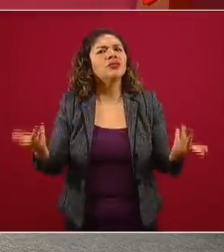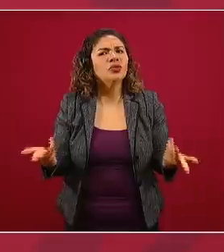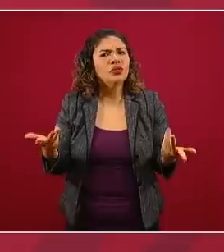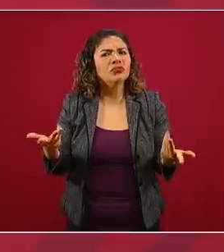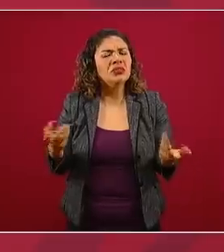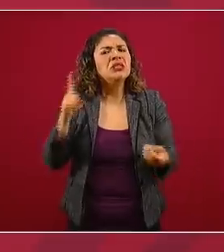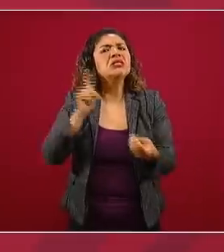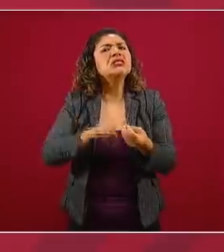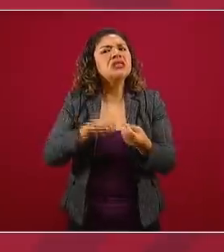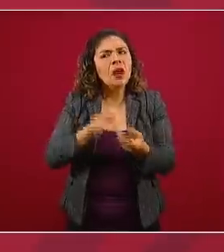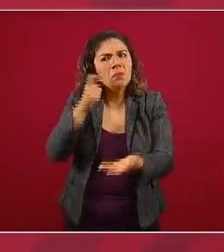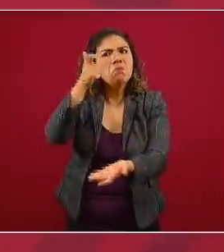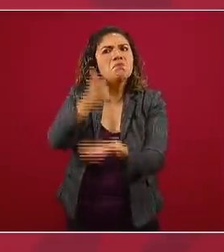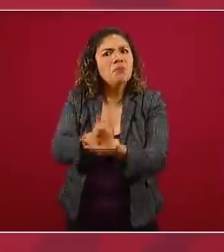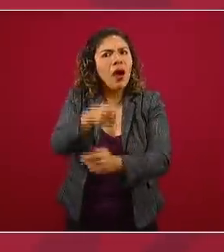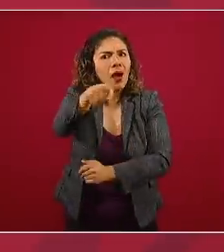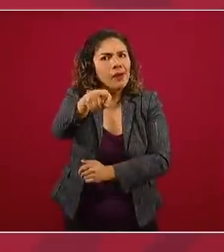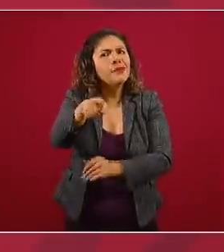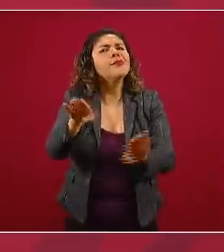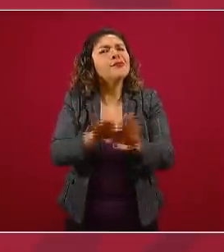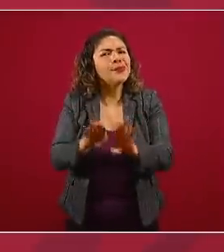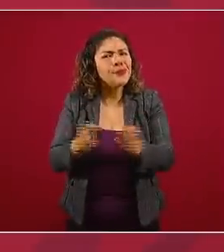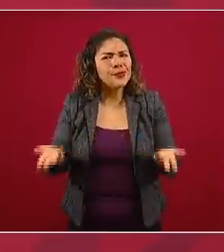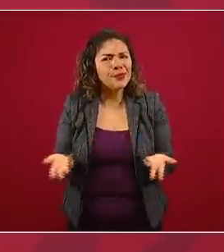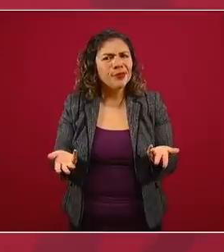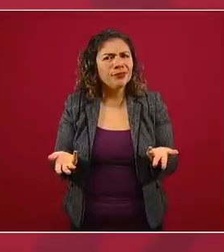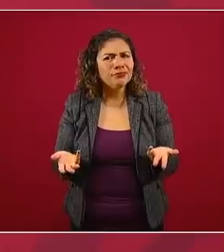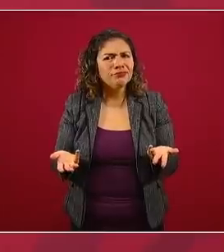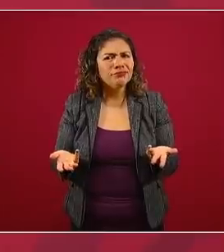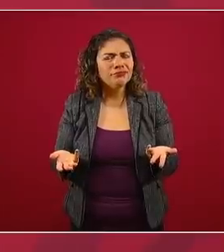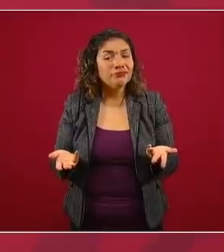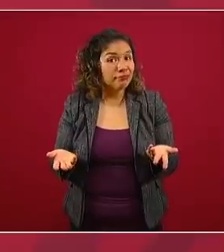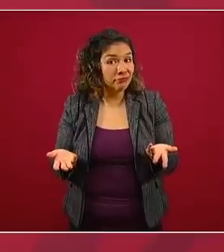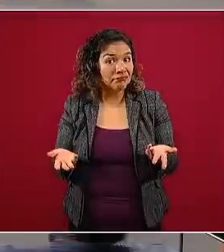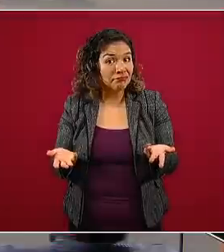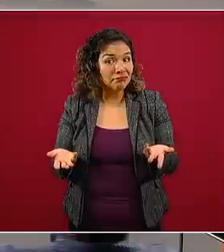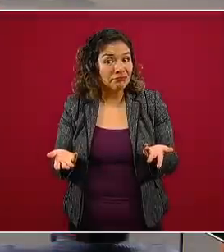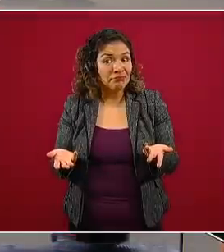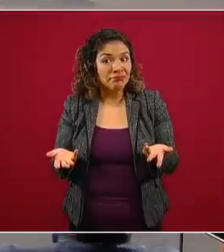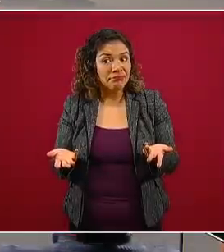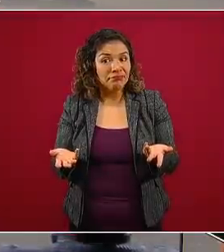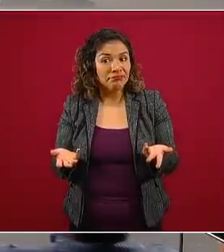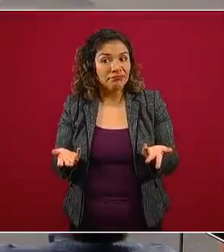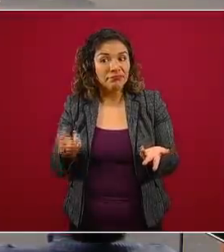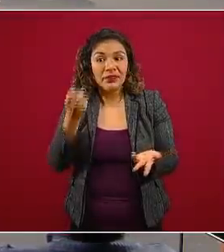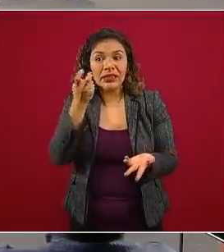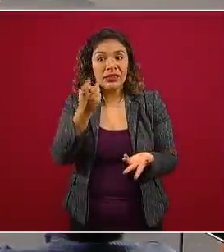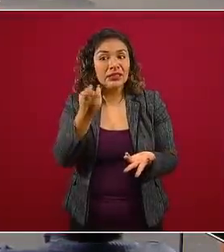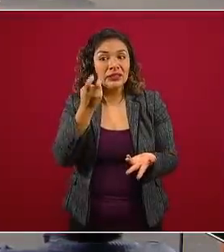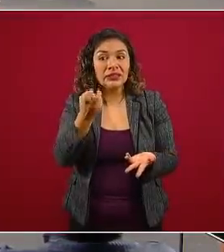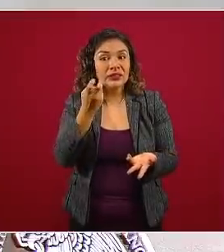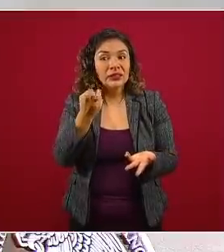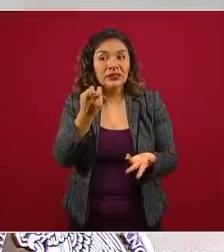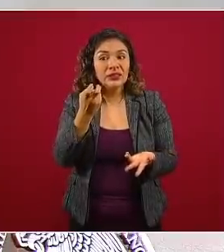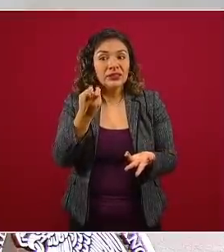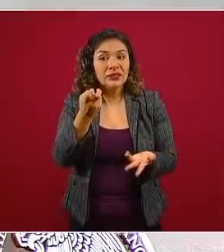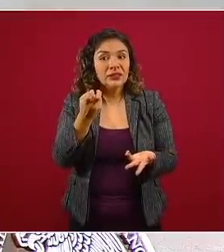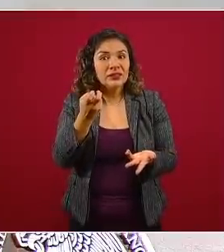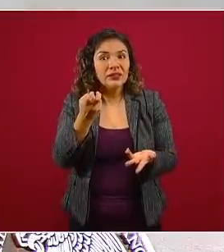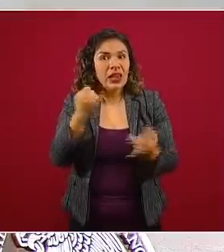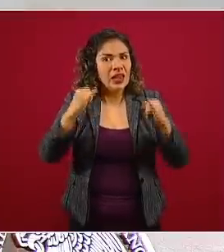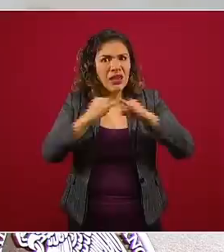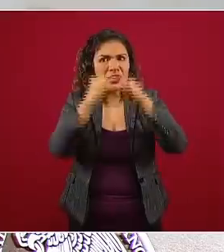quién pompó sab si ya no